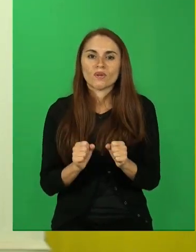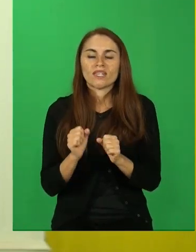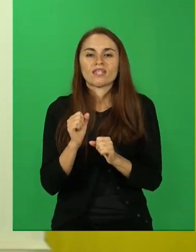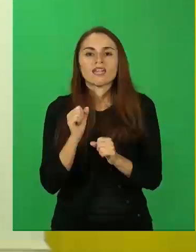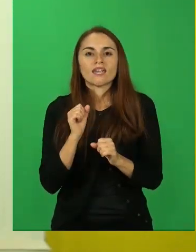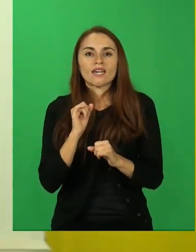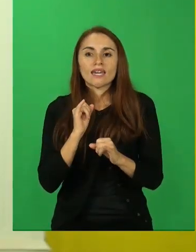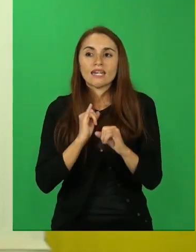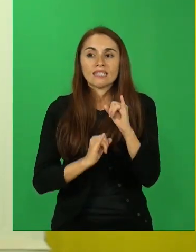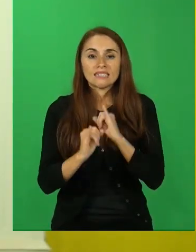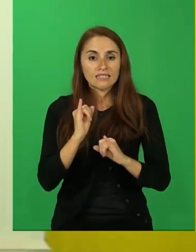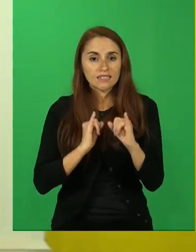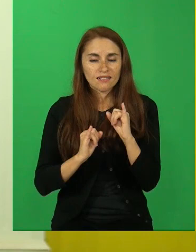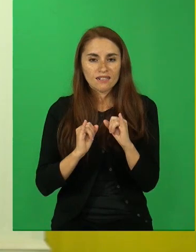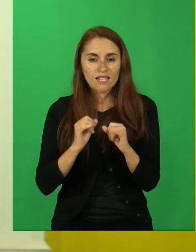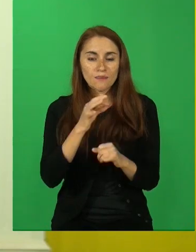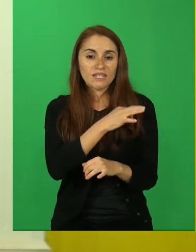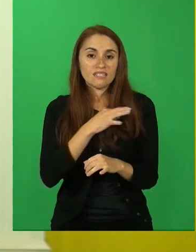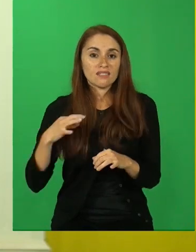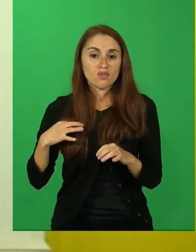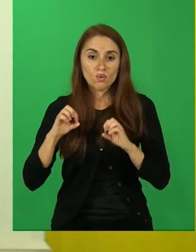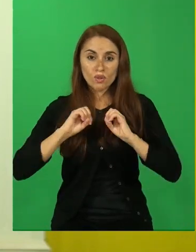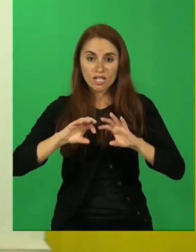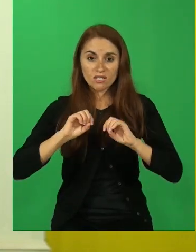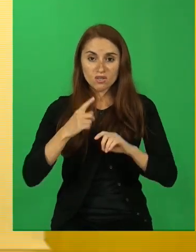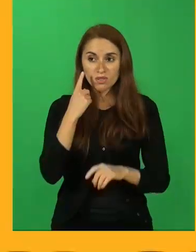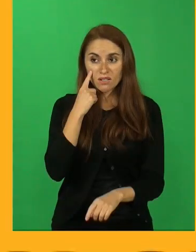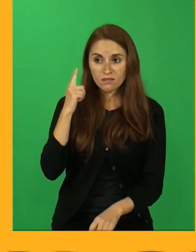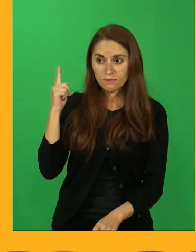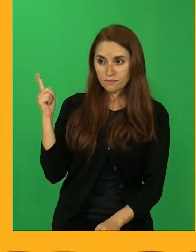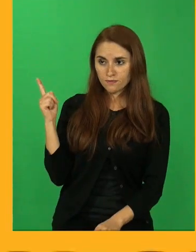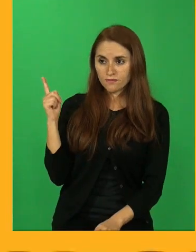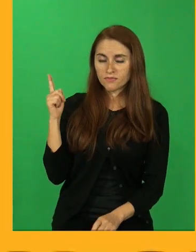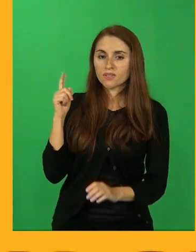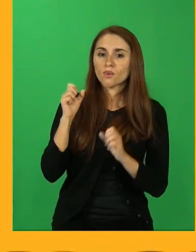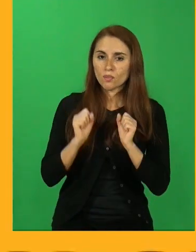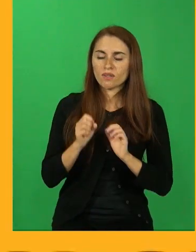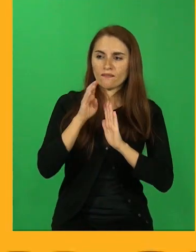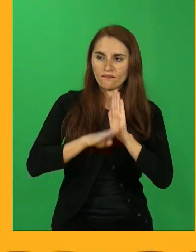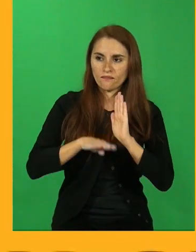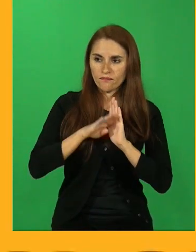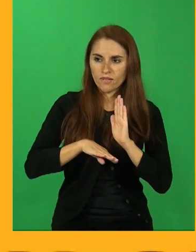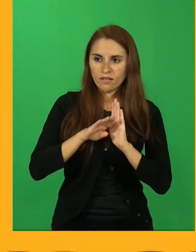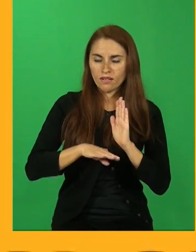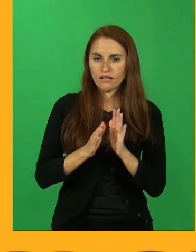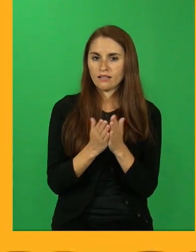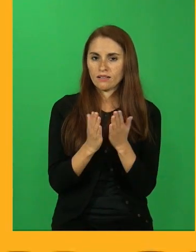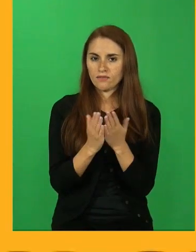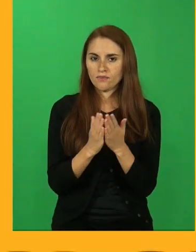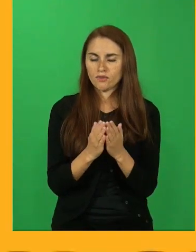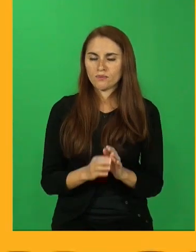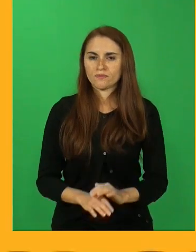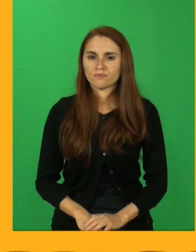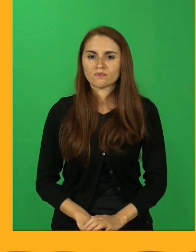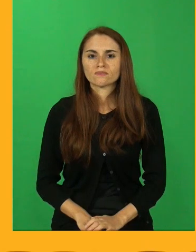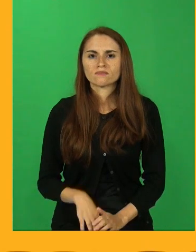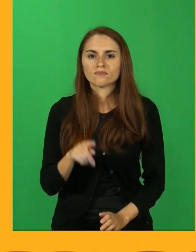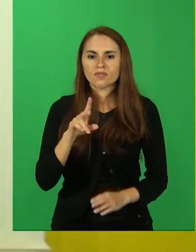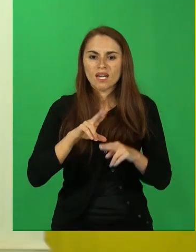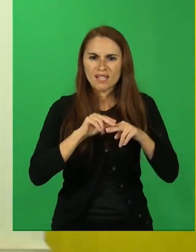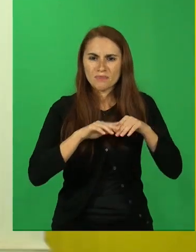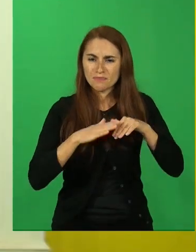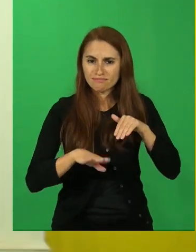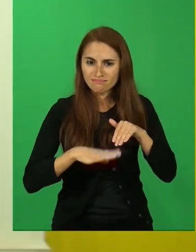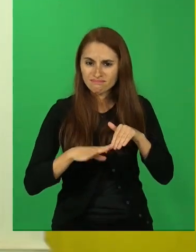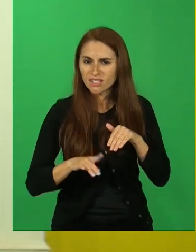Ministerio www.curriculumnacional.cl y puedes descargar esos libros. No es necesario que